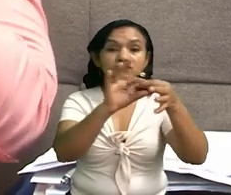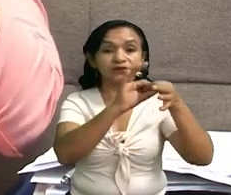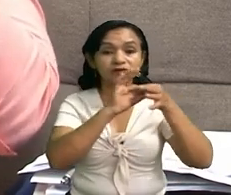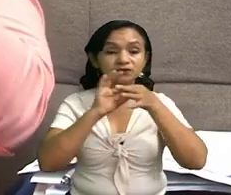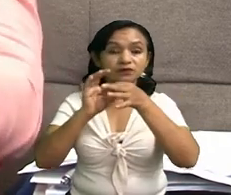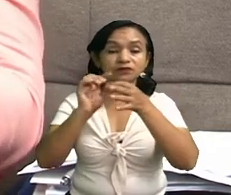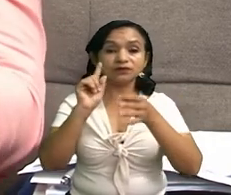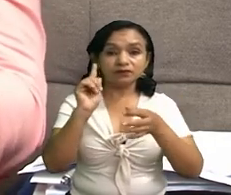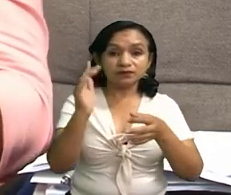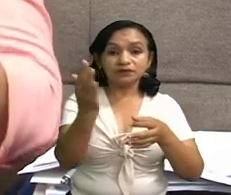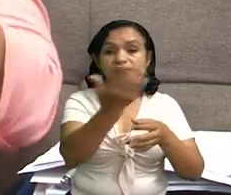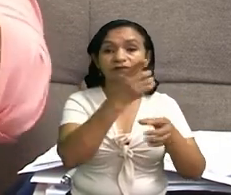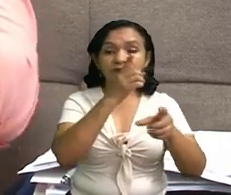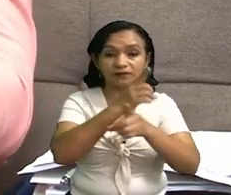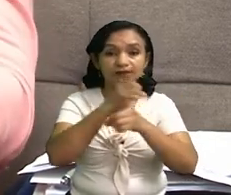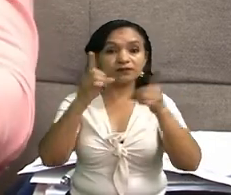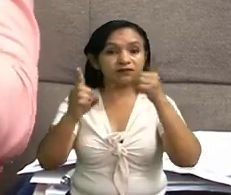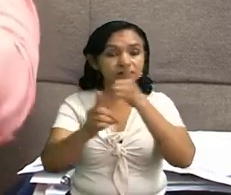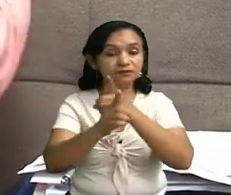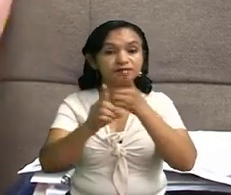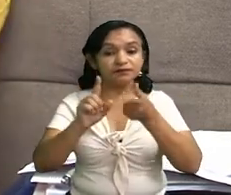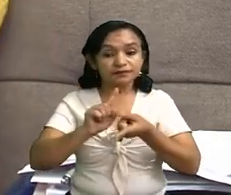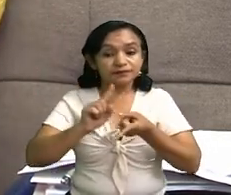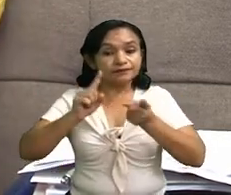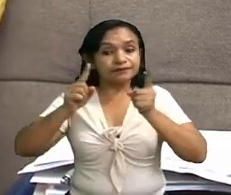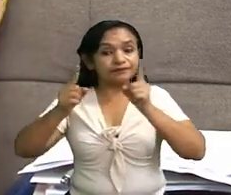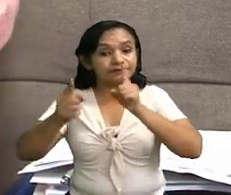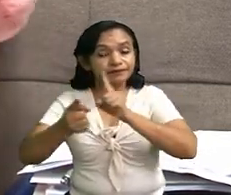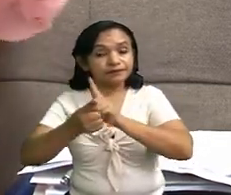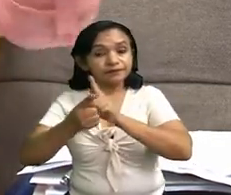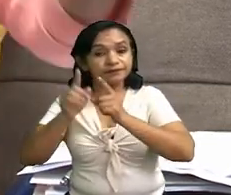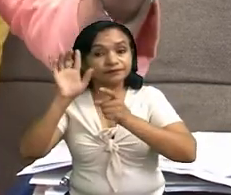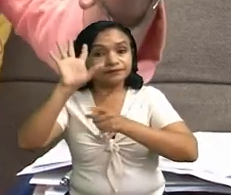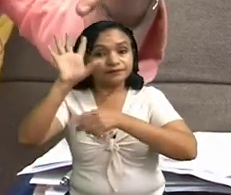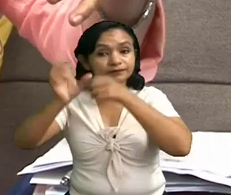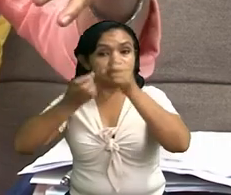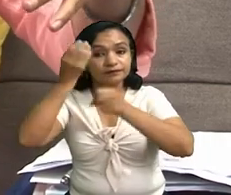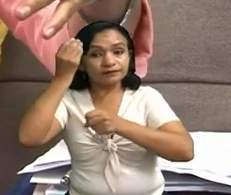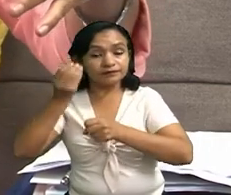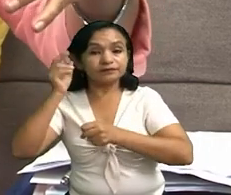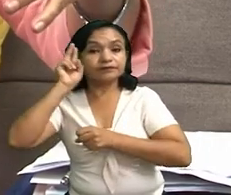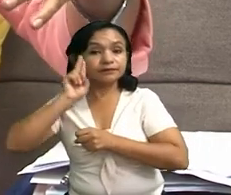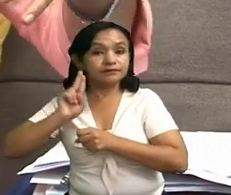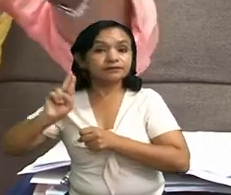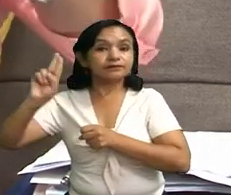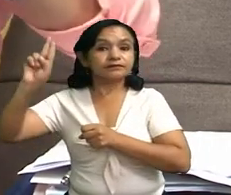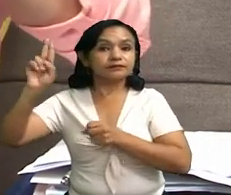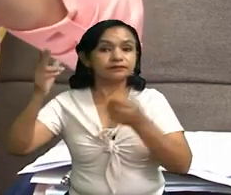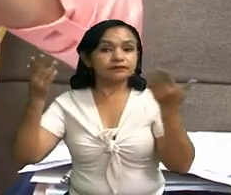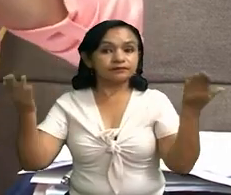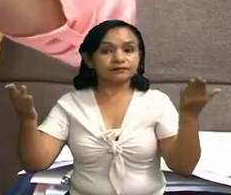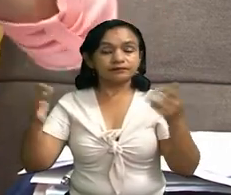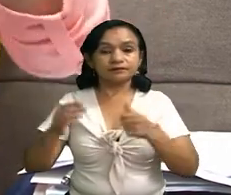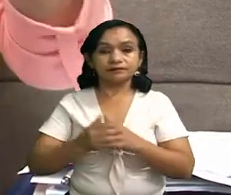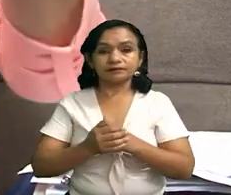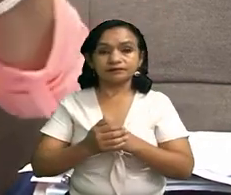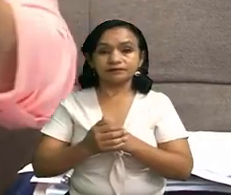Claro. O sea, que debemos de preparar esa transición del bachillerato a la universidad, para que no se